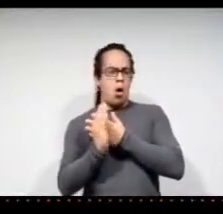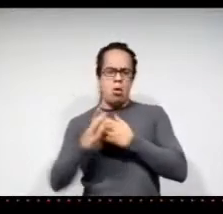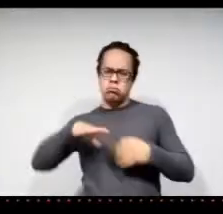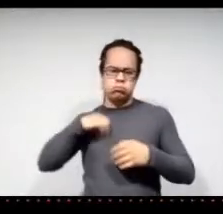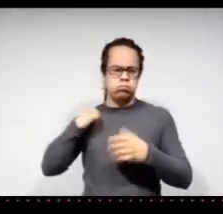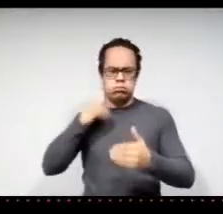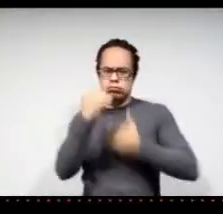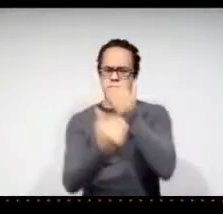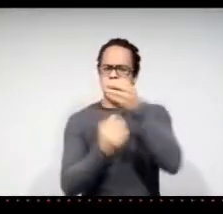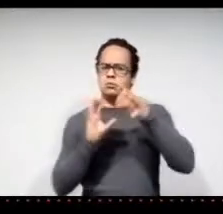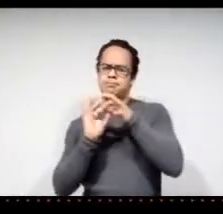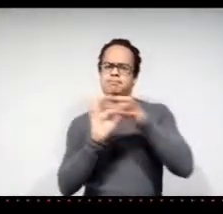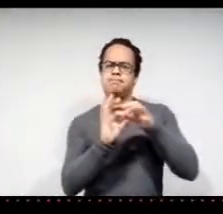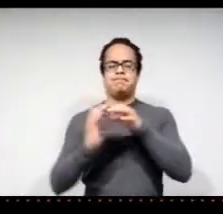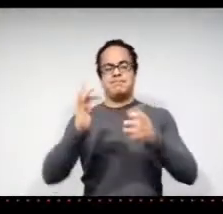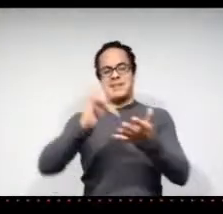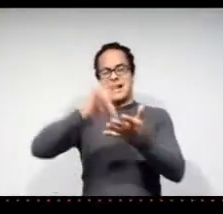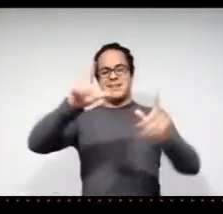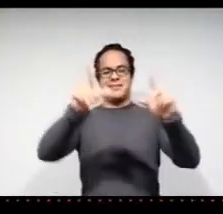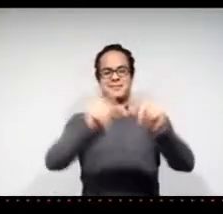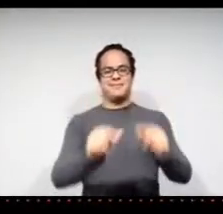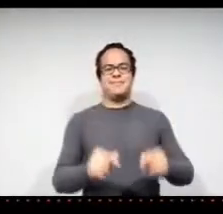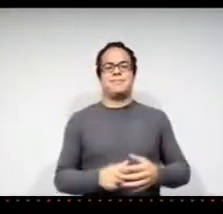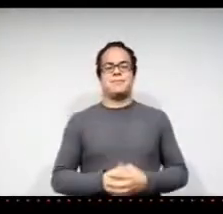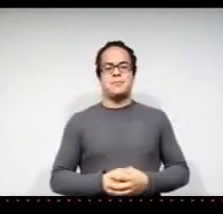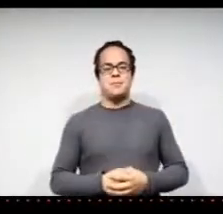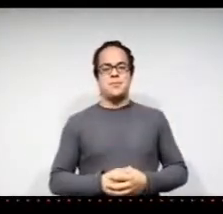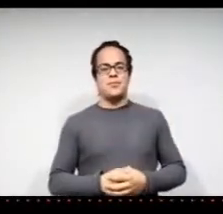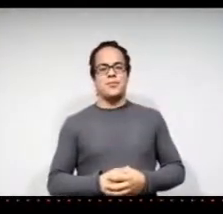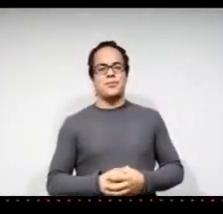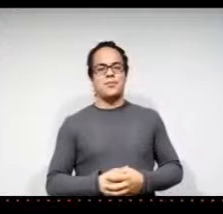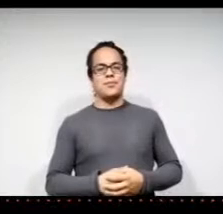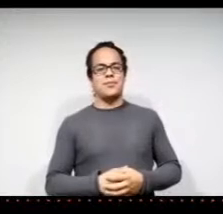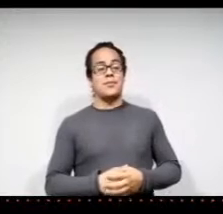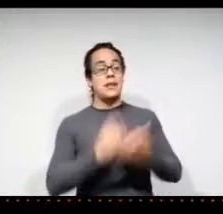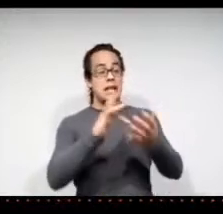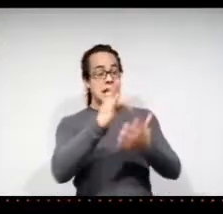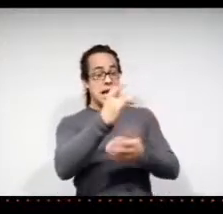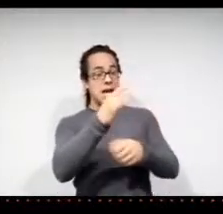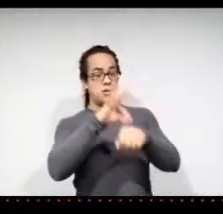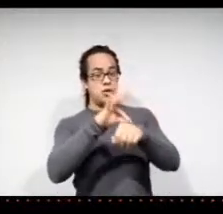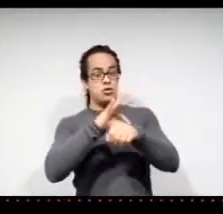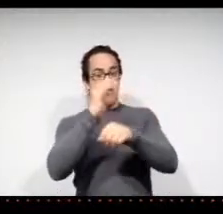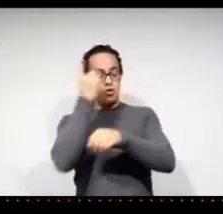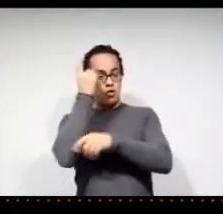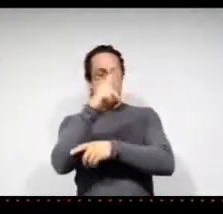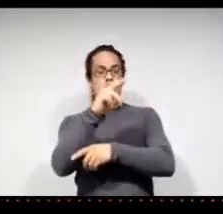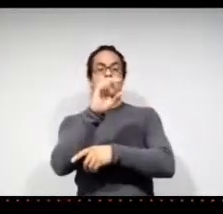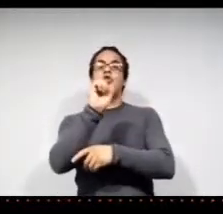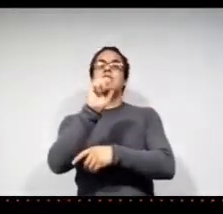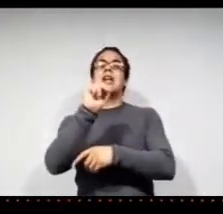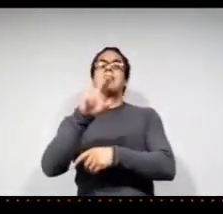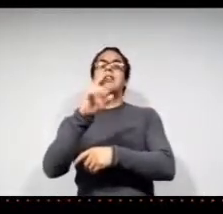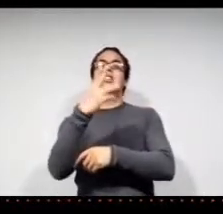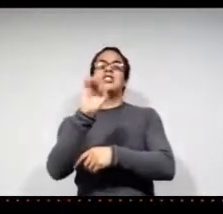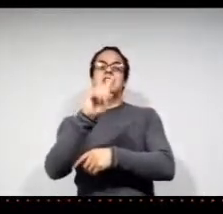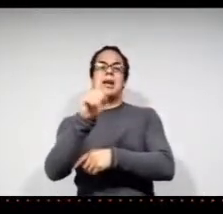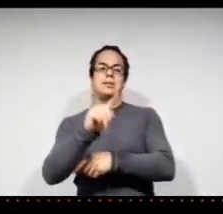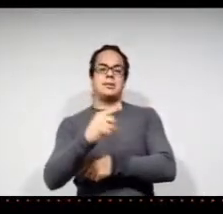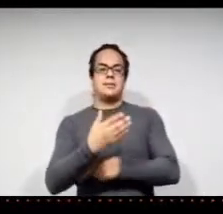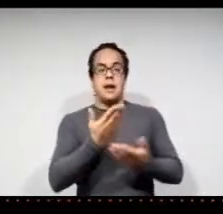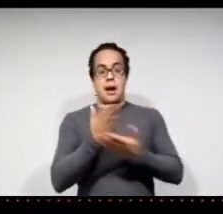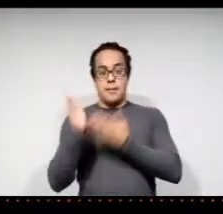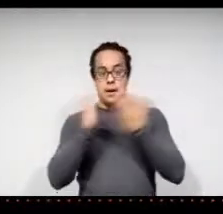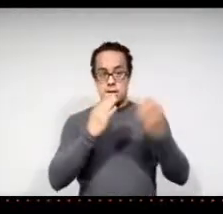Eso sería por el momento. Gracias. Muchas gracias, doctor Sánchez Mendiola. Muy bien, pues